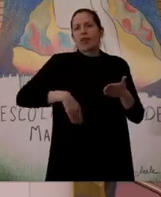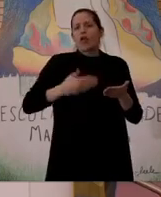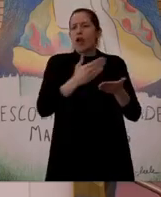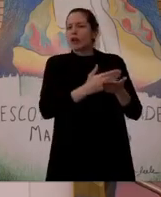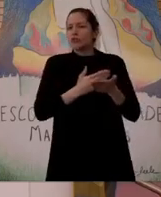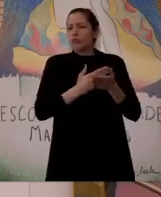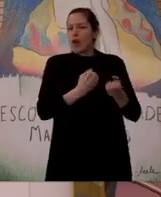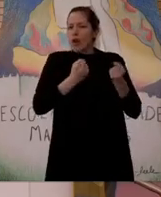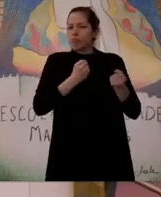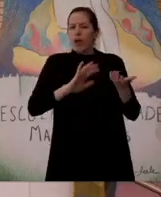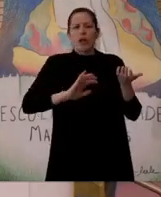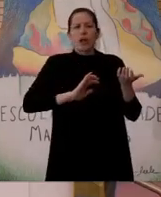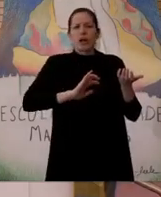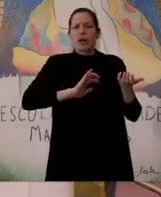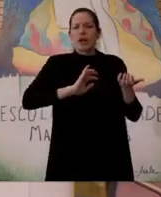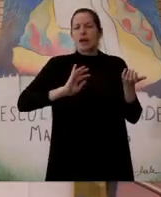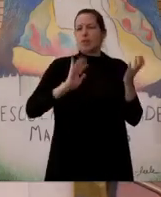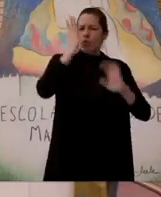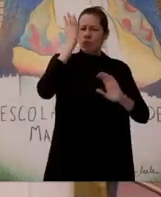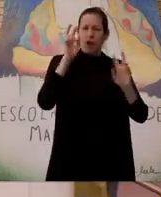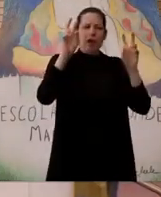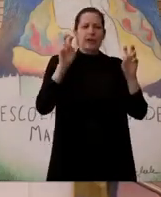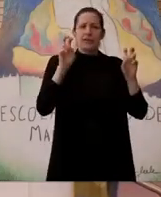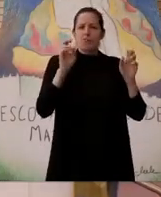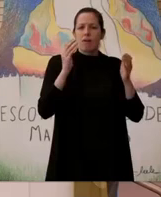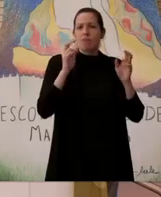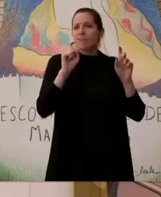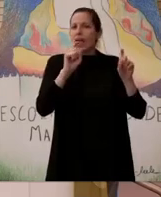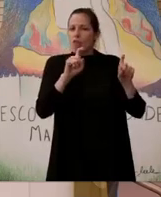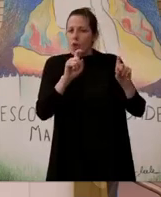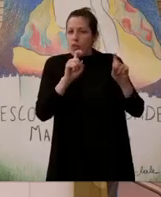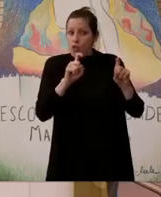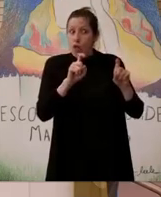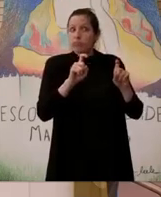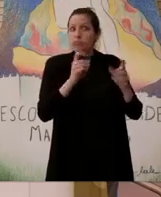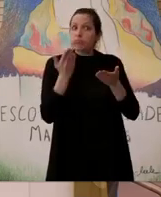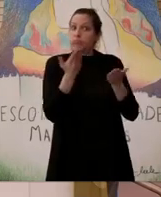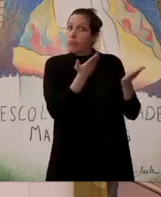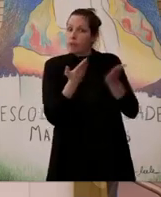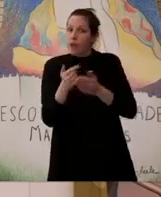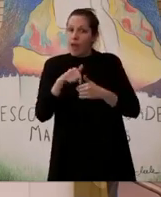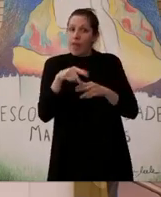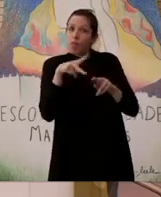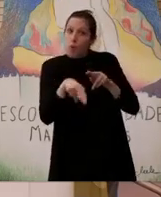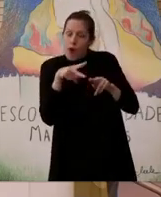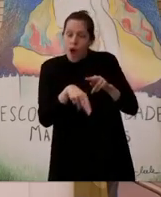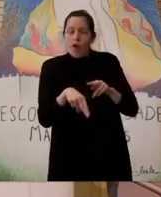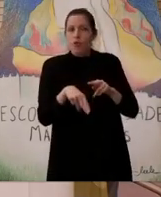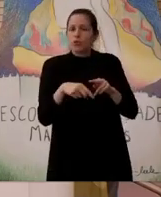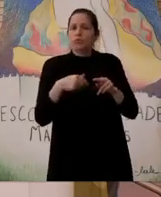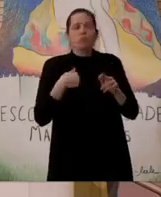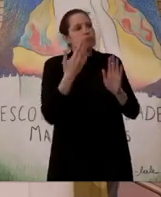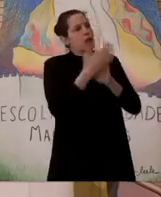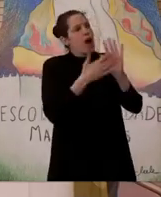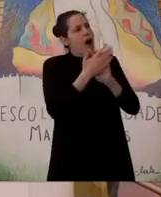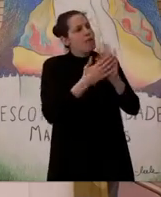escuela muy Revolucionaria en cuanto educación y cuando vino a mudar del señor en la conversación con ella le